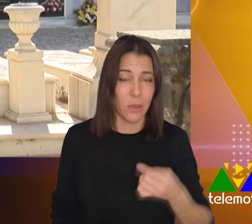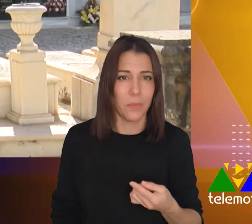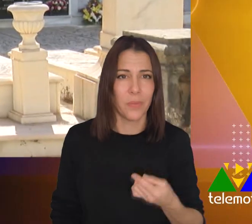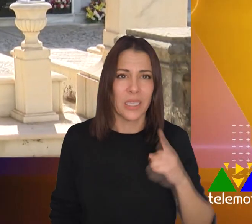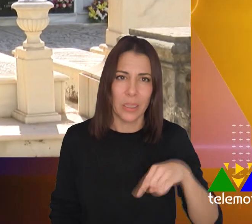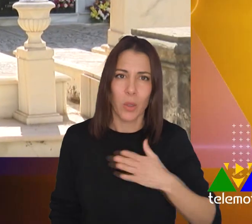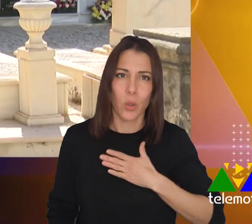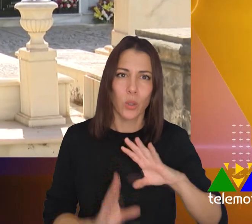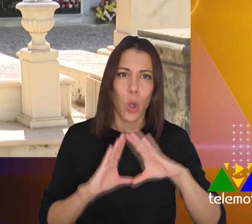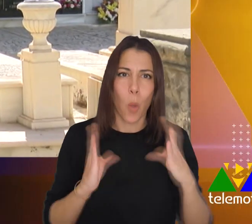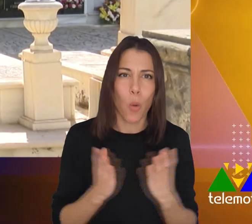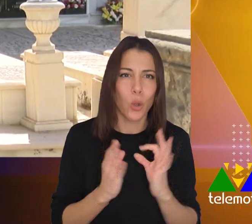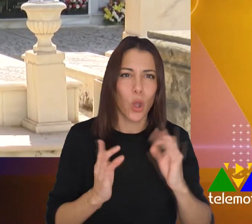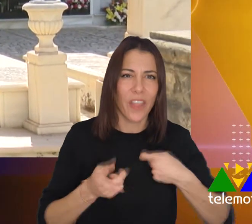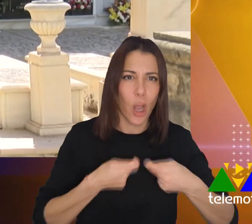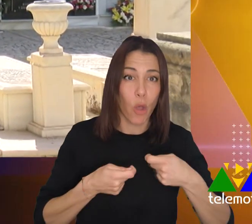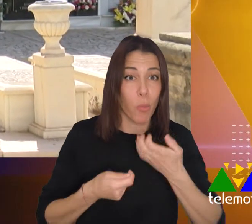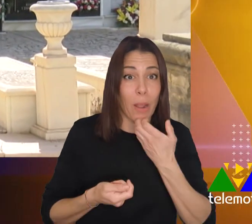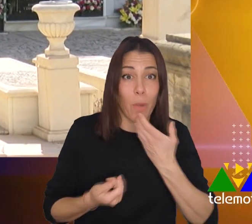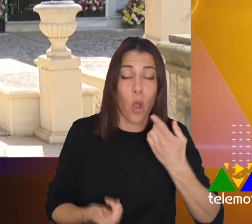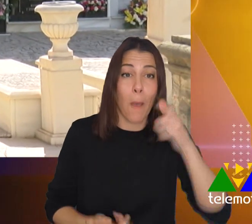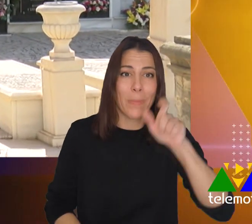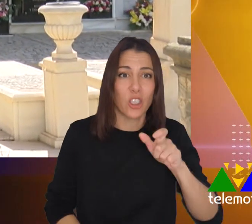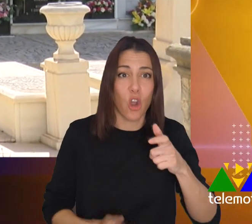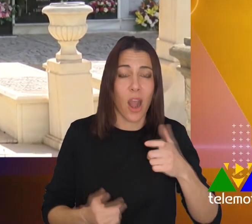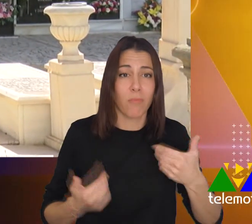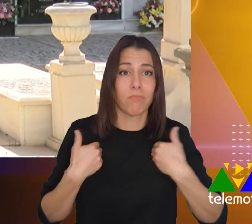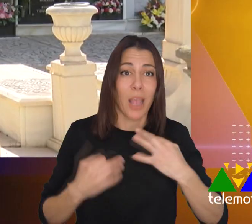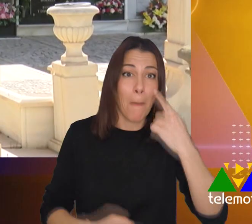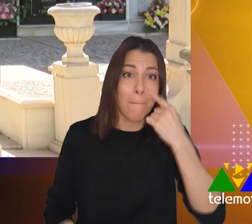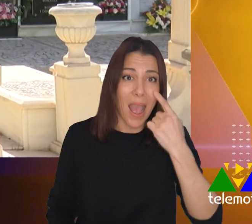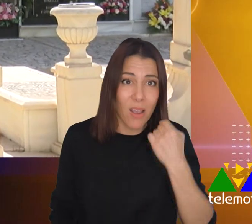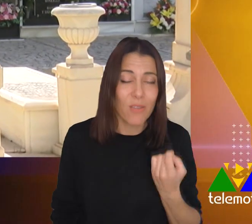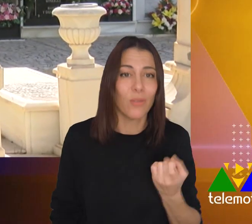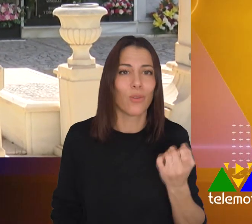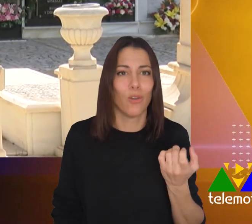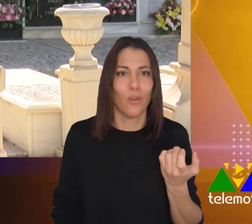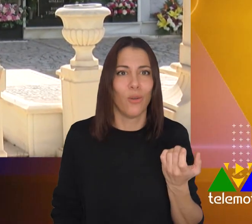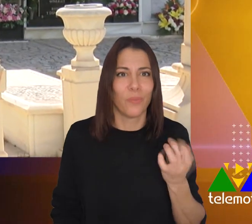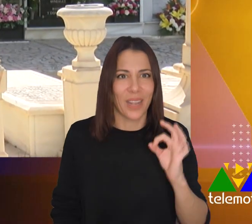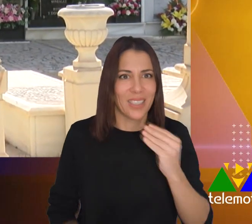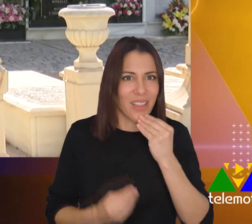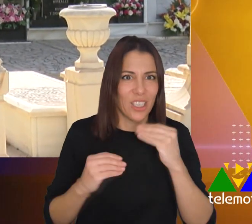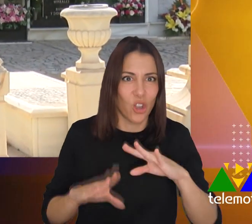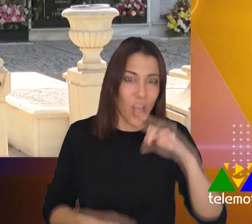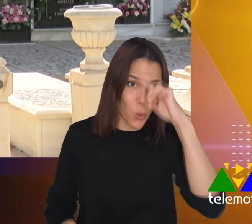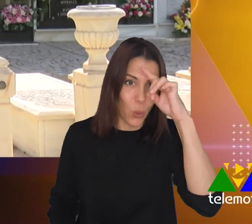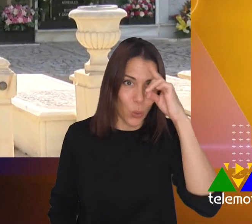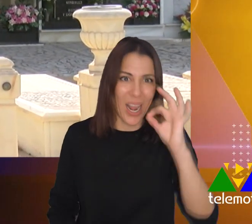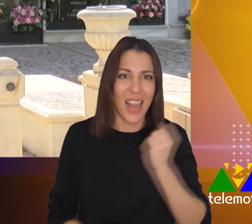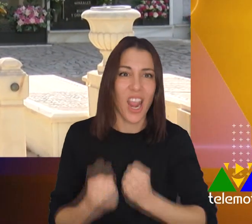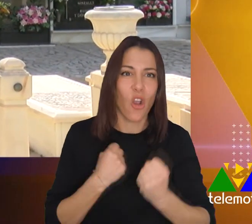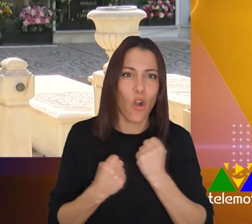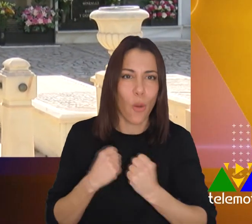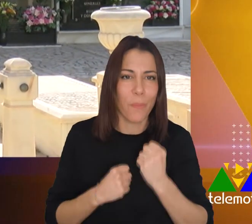de nuestro mundo de los negocios, eran banqueros, ¿no? Es decir, que indudablemente formaron parte de la historia cultural y económica